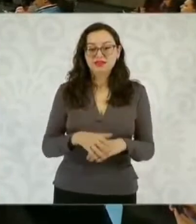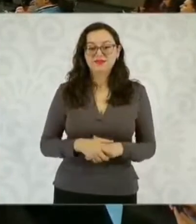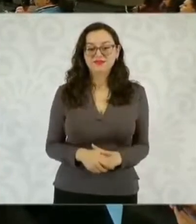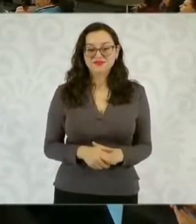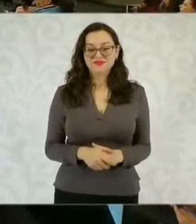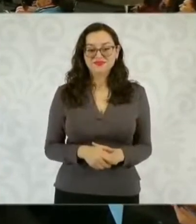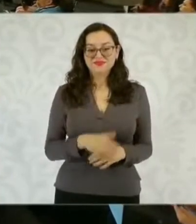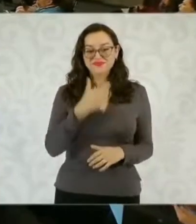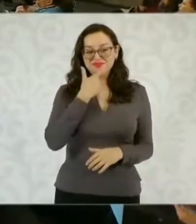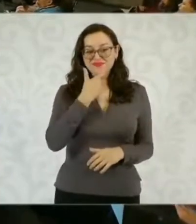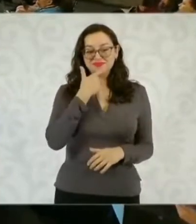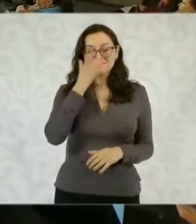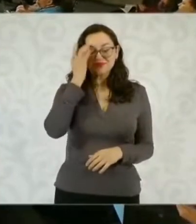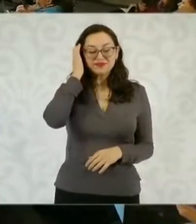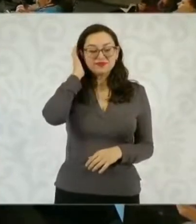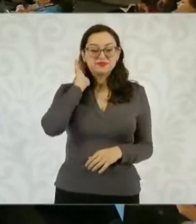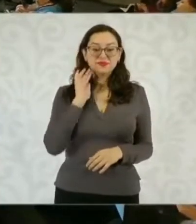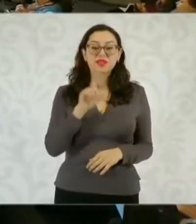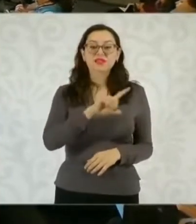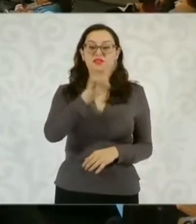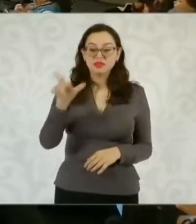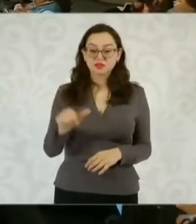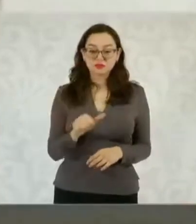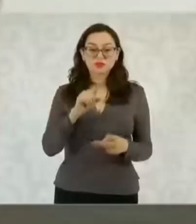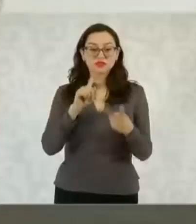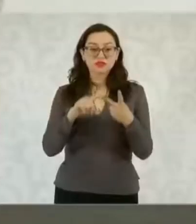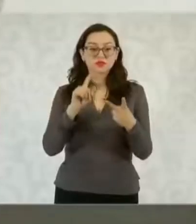Después, Clark, ¿verdad, Eduardo?